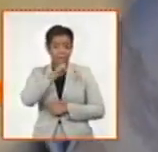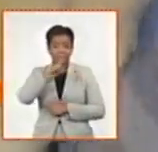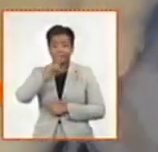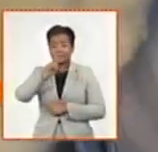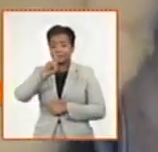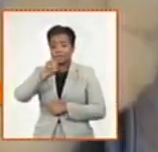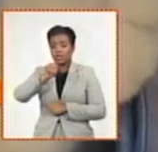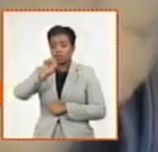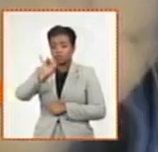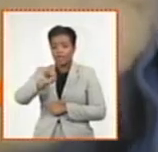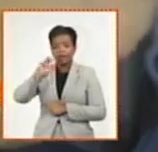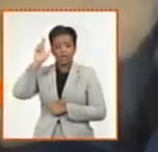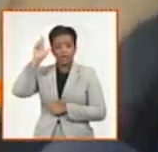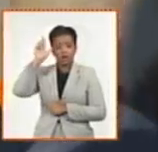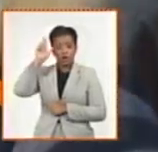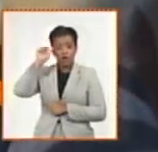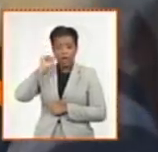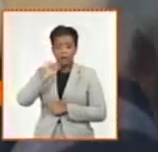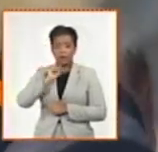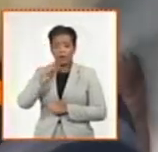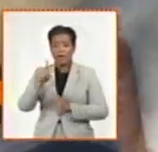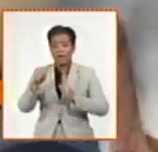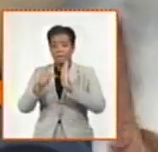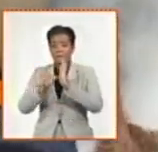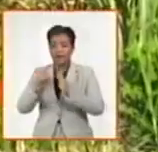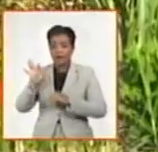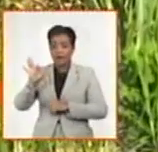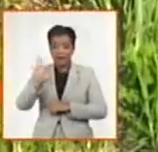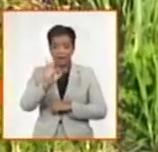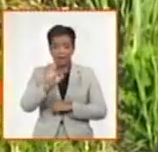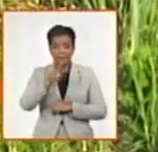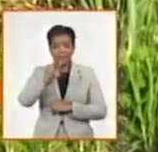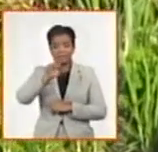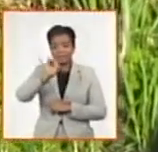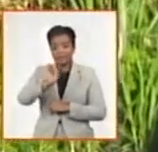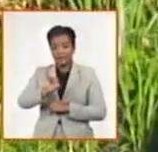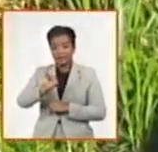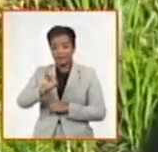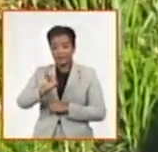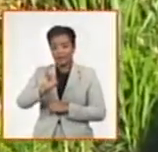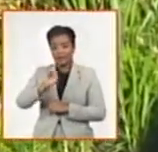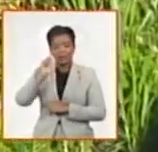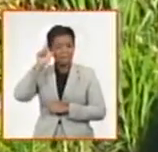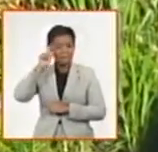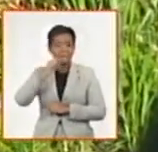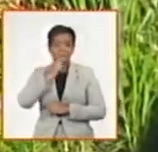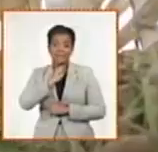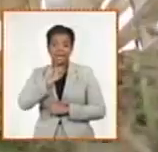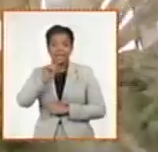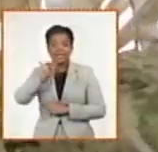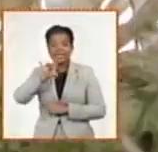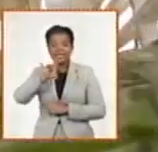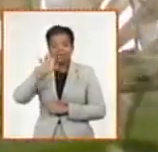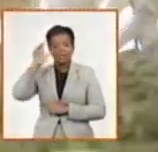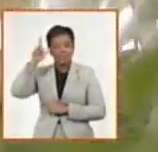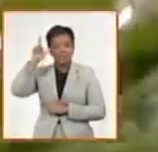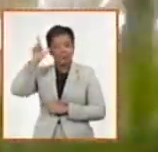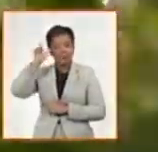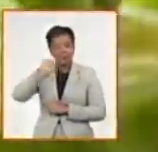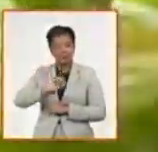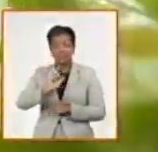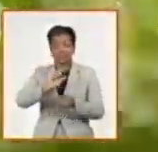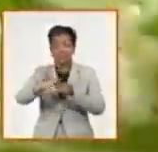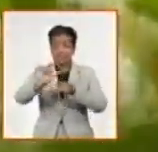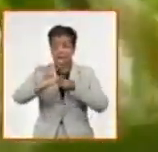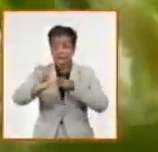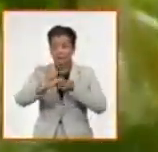conejos, 1000 codornices, 27 novillas y 15 vacas. En las más de 60 caballerías que posee la finca se cultivan y